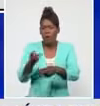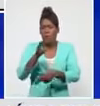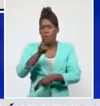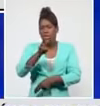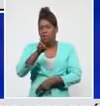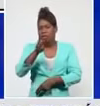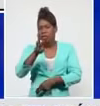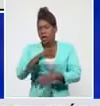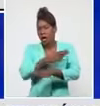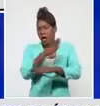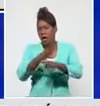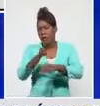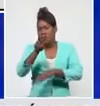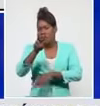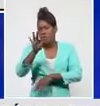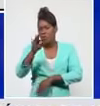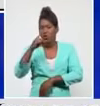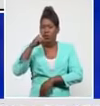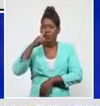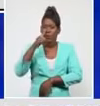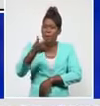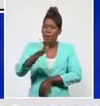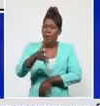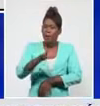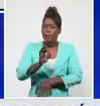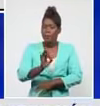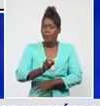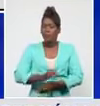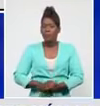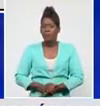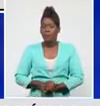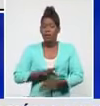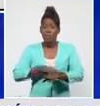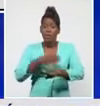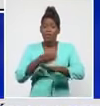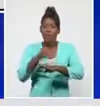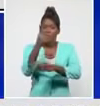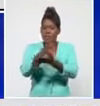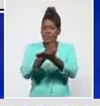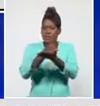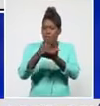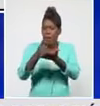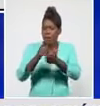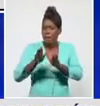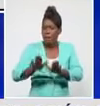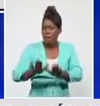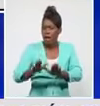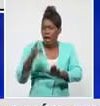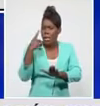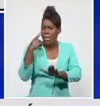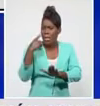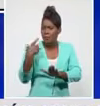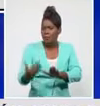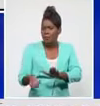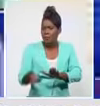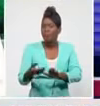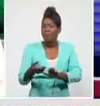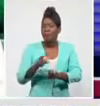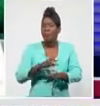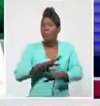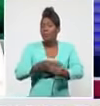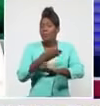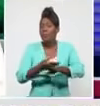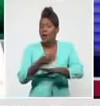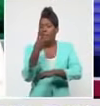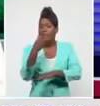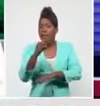al 28 de noviembre, y después hay una semana de recuperación del 30 de noviembre al 5